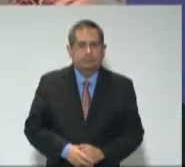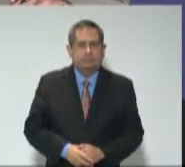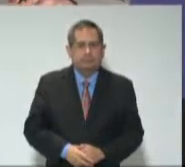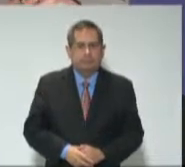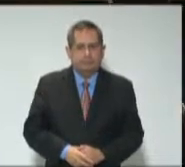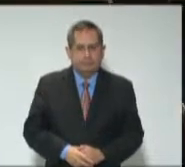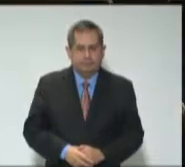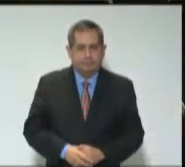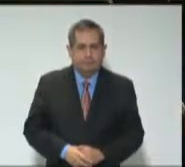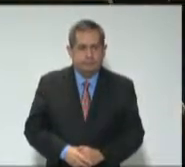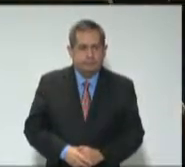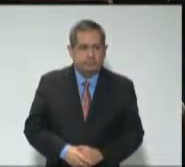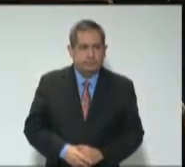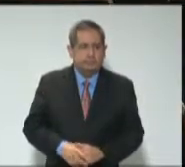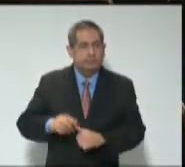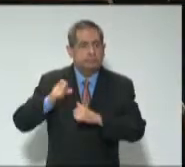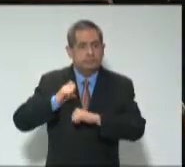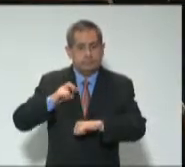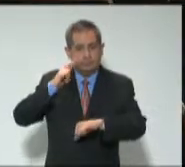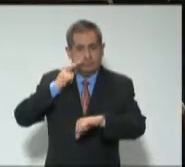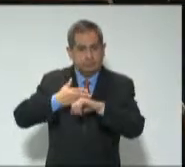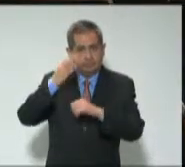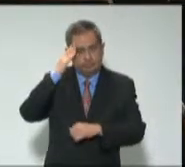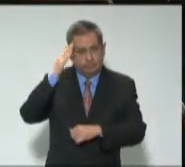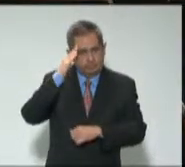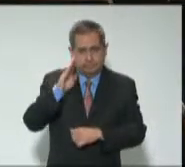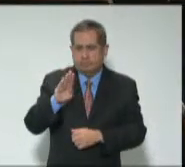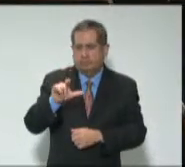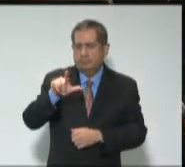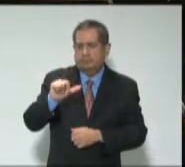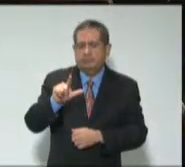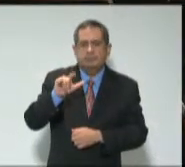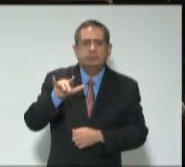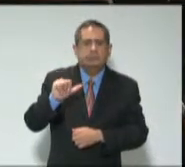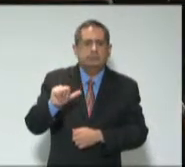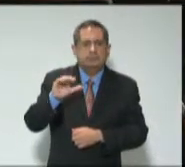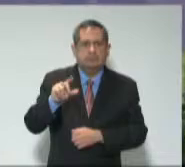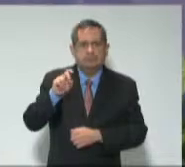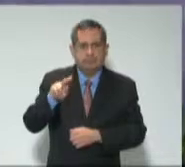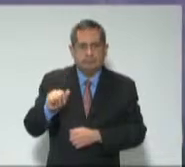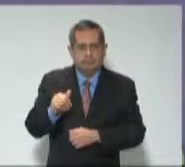seuri la comisionada del inay Blanca Lilia Ibarra